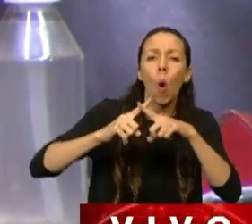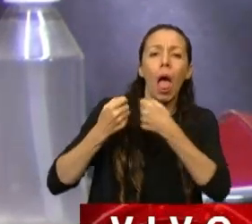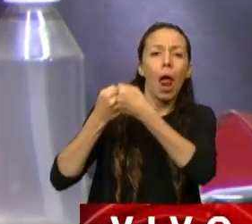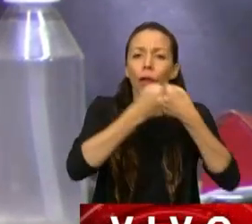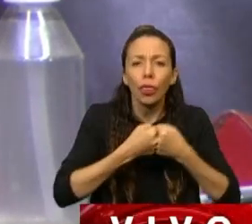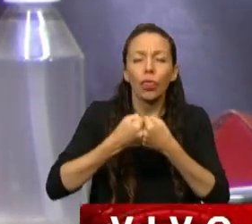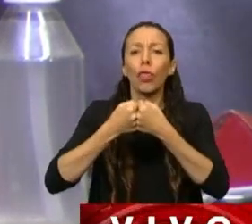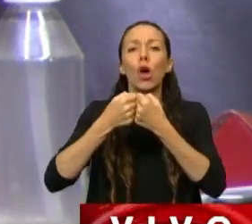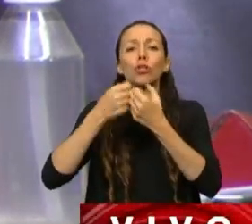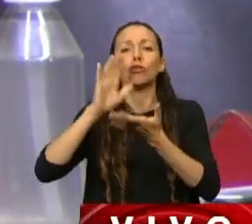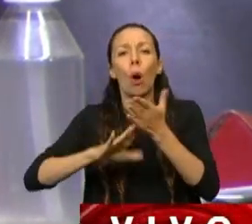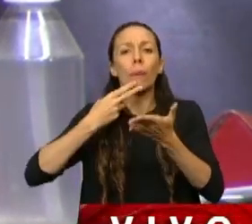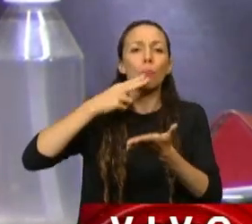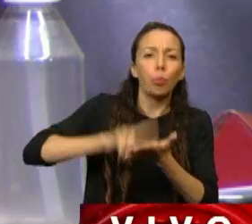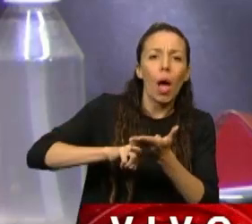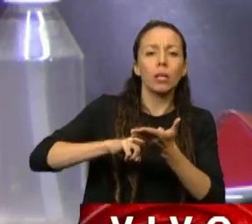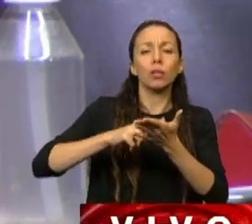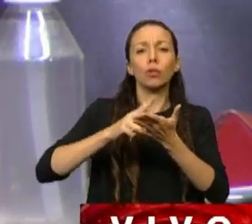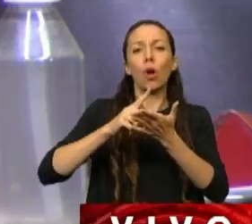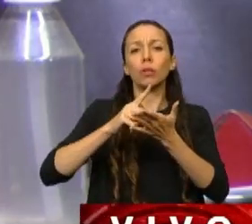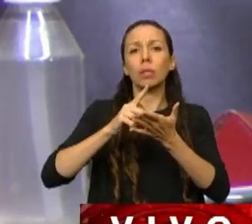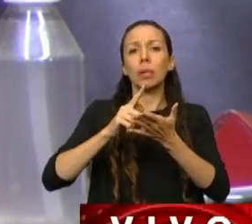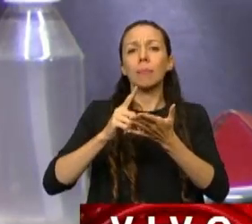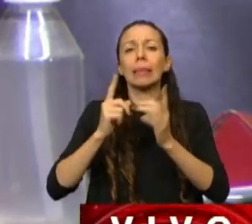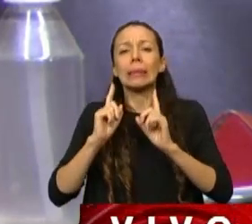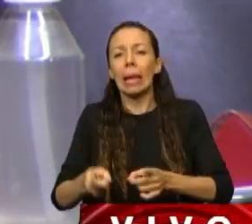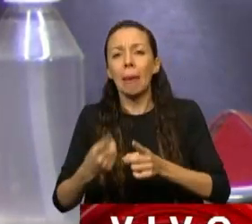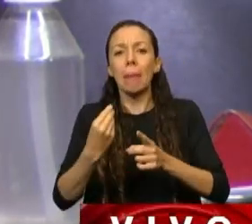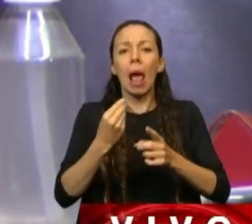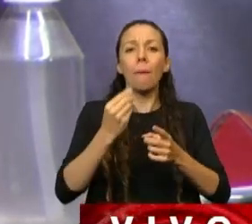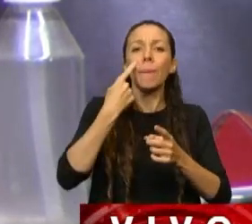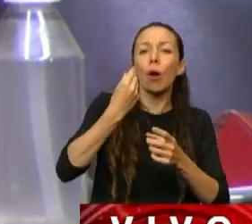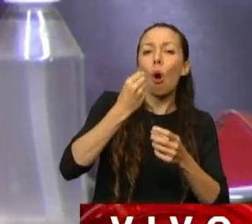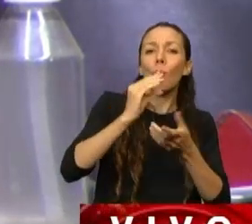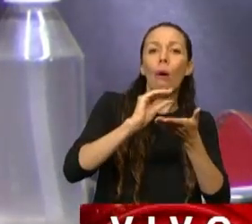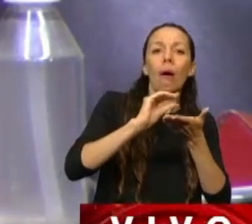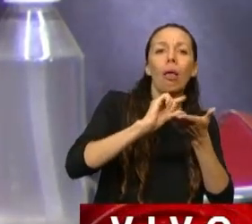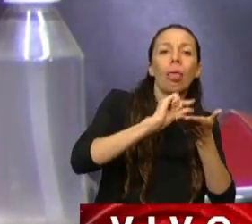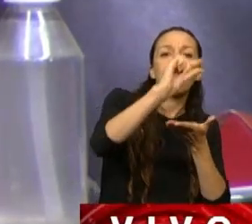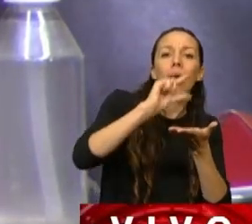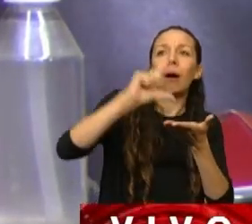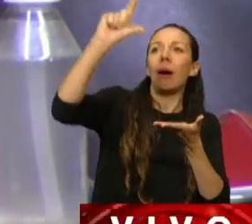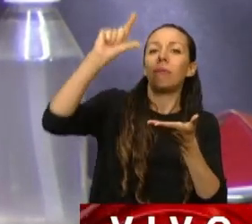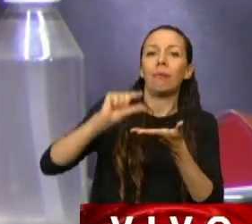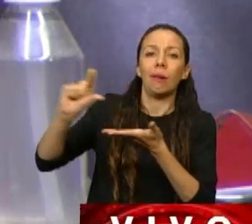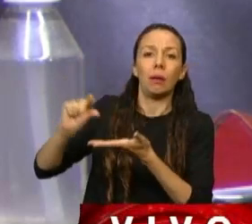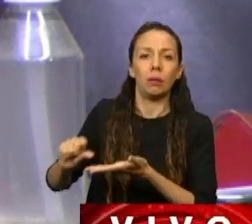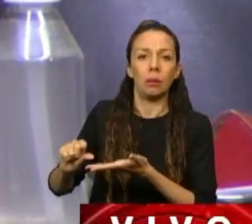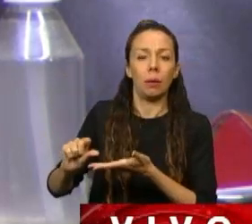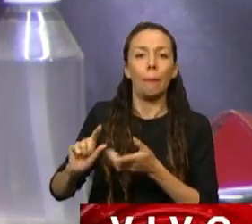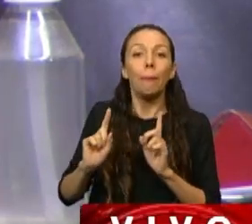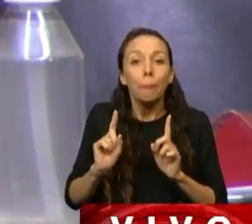distribuciones de algunos aportes casi descripción totalmente discrecionales pero nunca fueron citados para